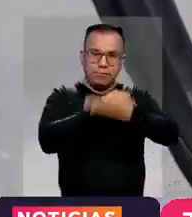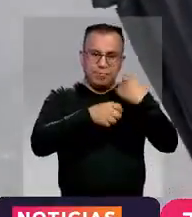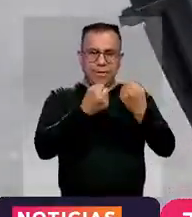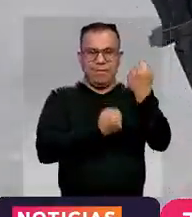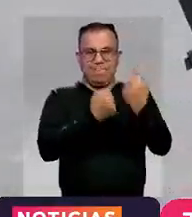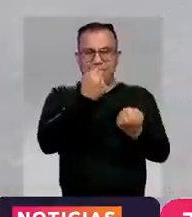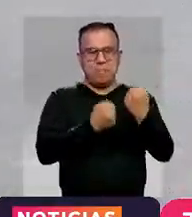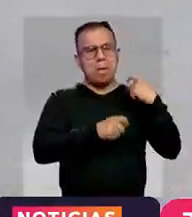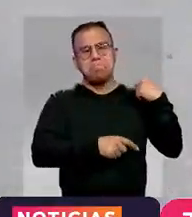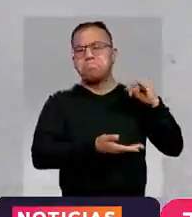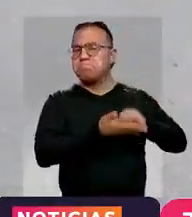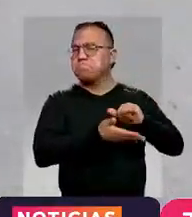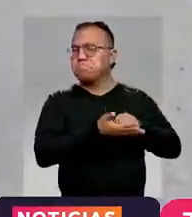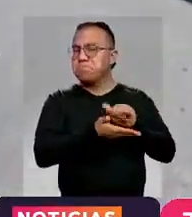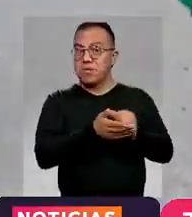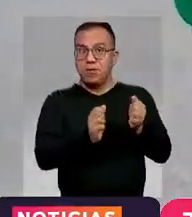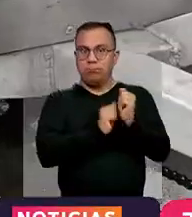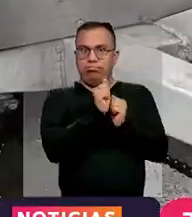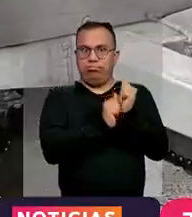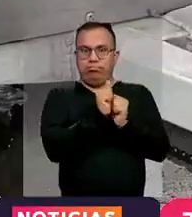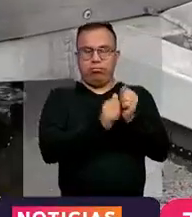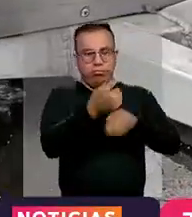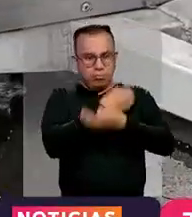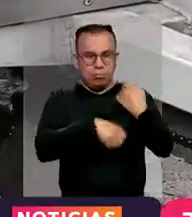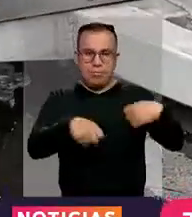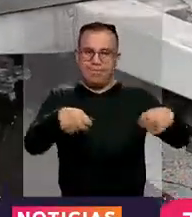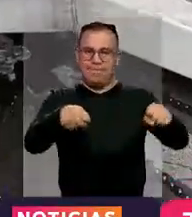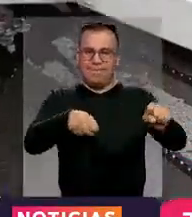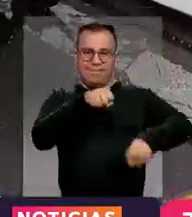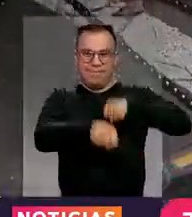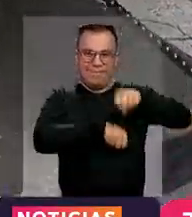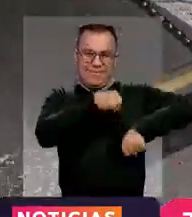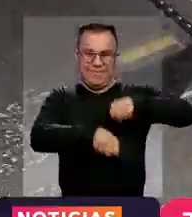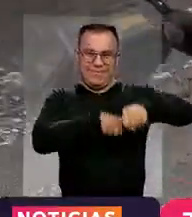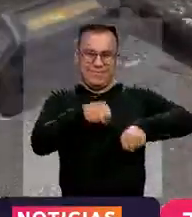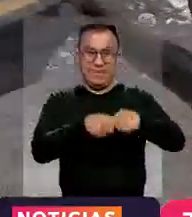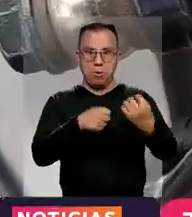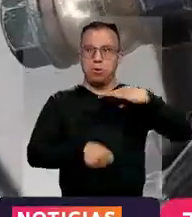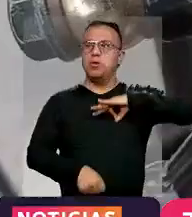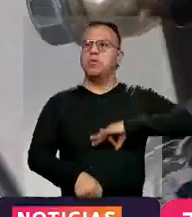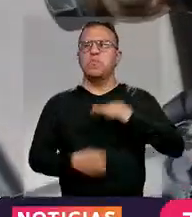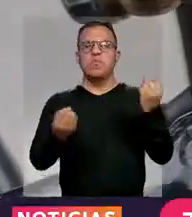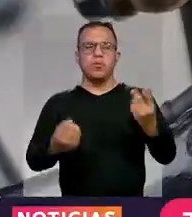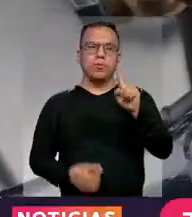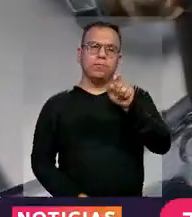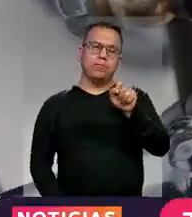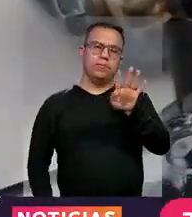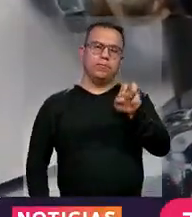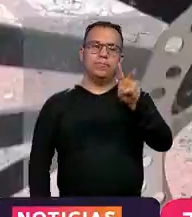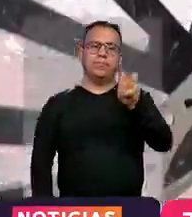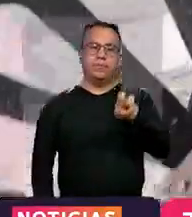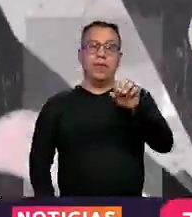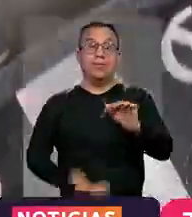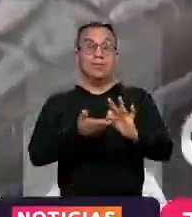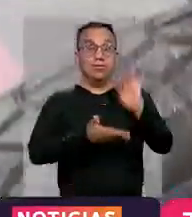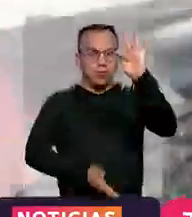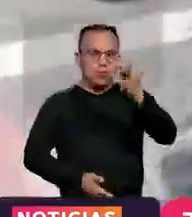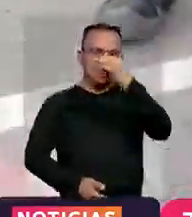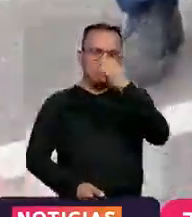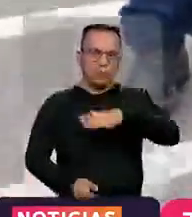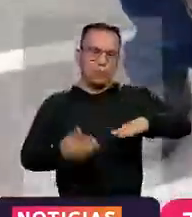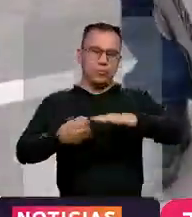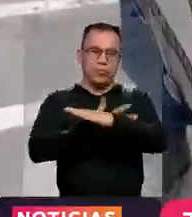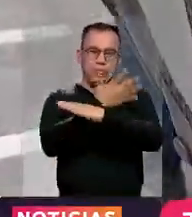de carga tradicionales con motor por bicicletas eléctricas de carga ahorraron la emisión de 1,97 toneladas de